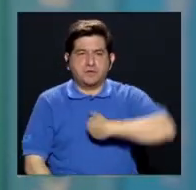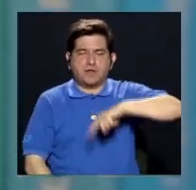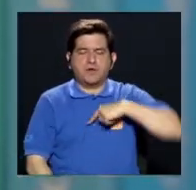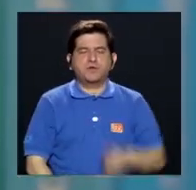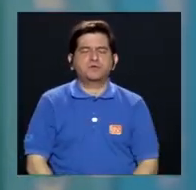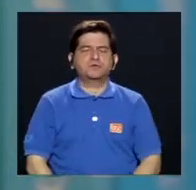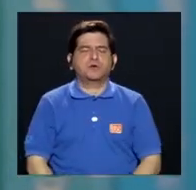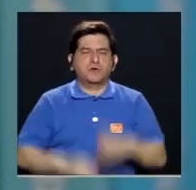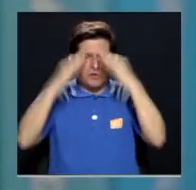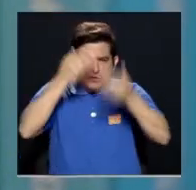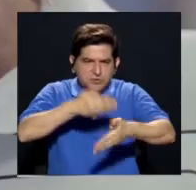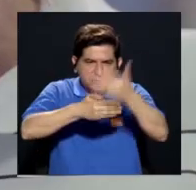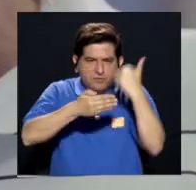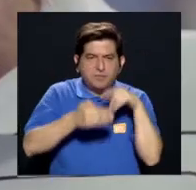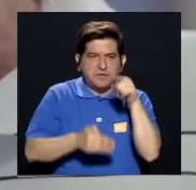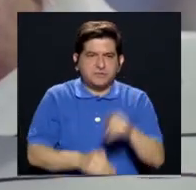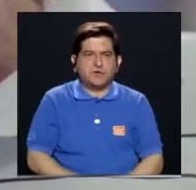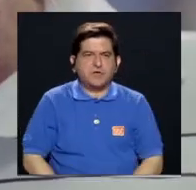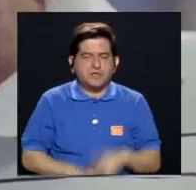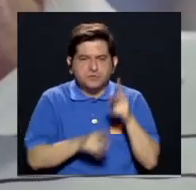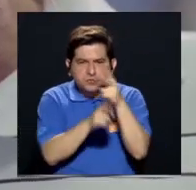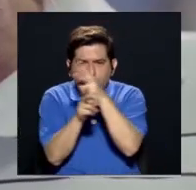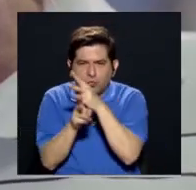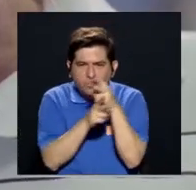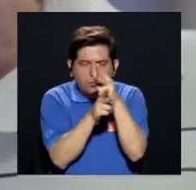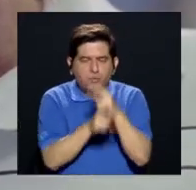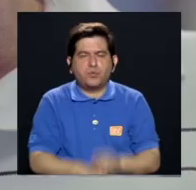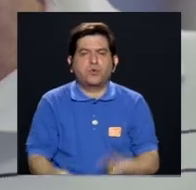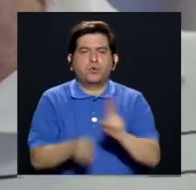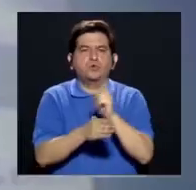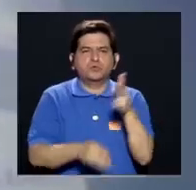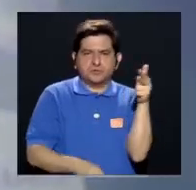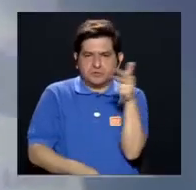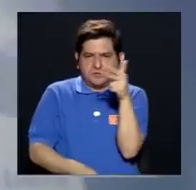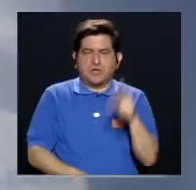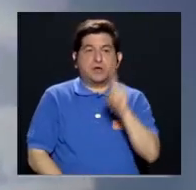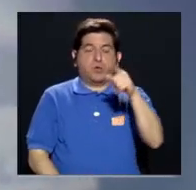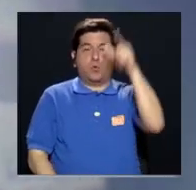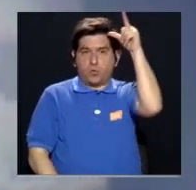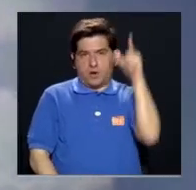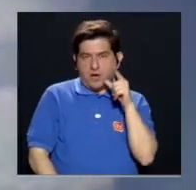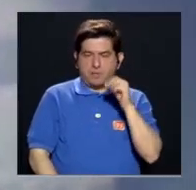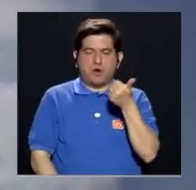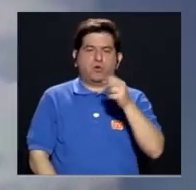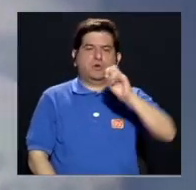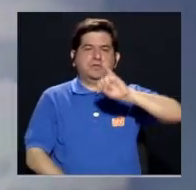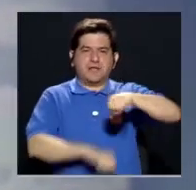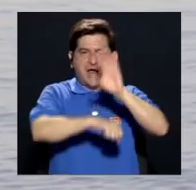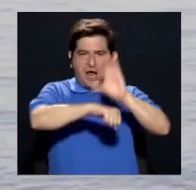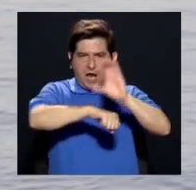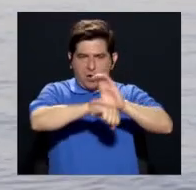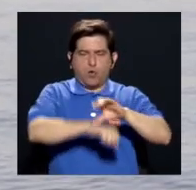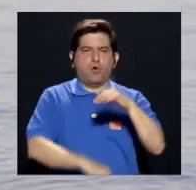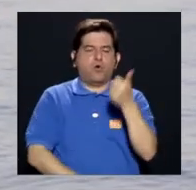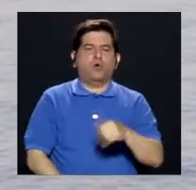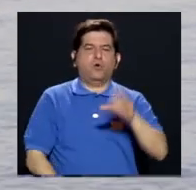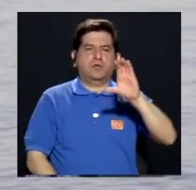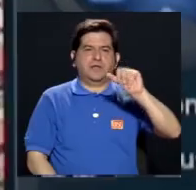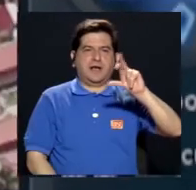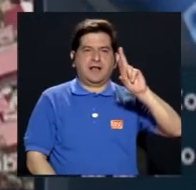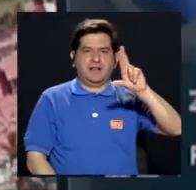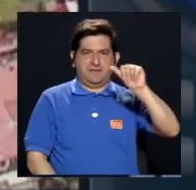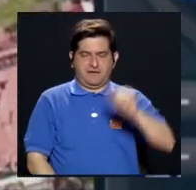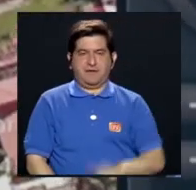pronóstico de oleaje y eso lo estamos entonces monitoreando con cámaras. Tenemos una cámara en Limón, una en Jacob y otra en Caldera. Y